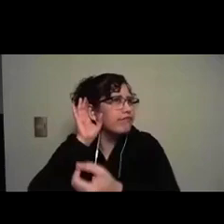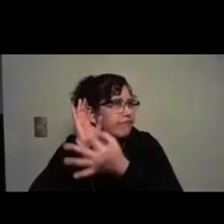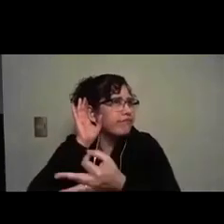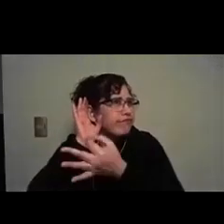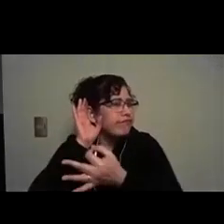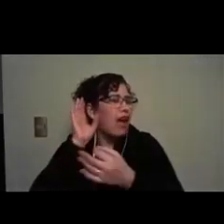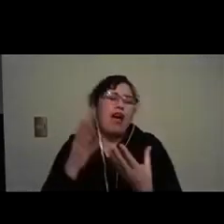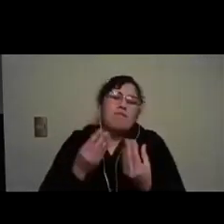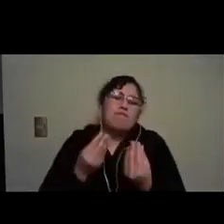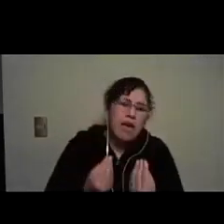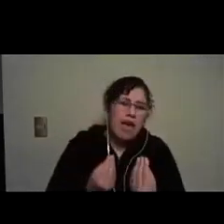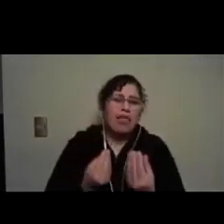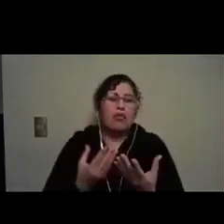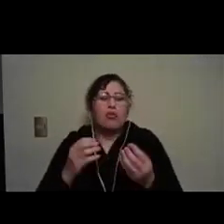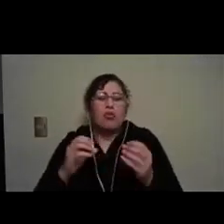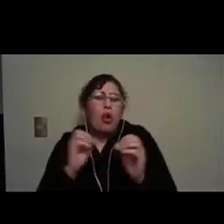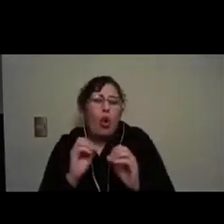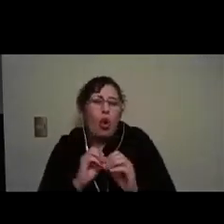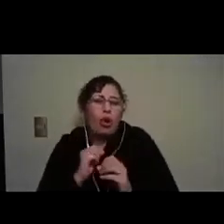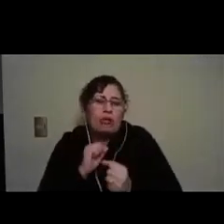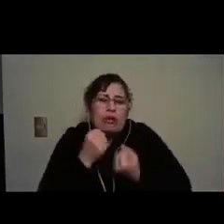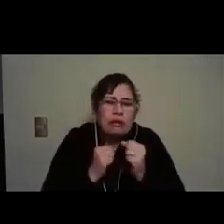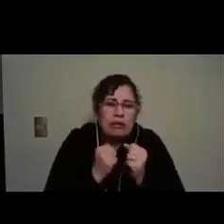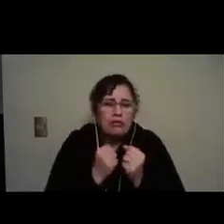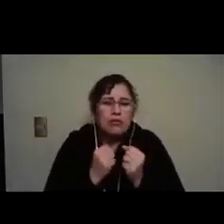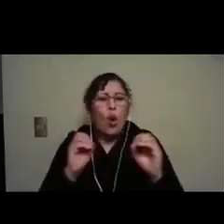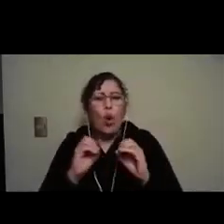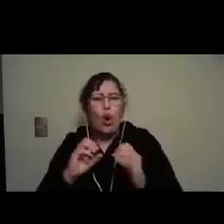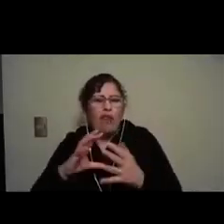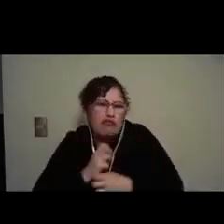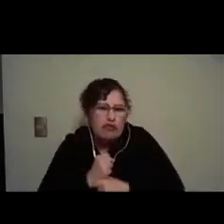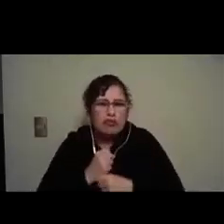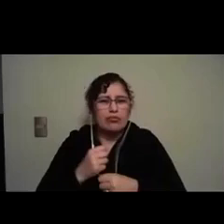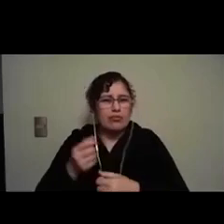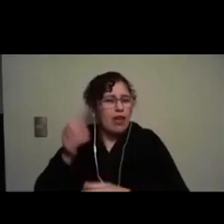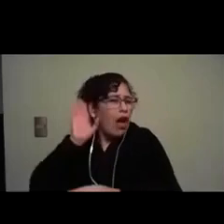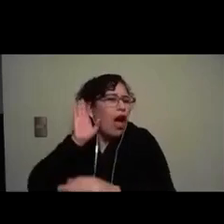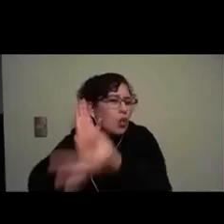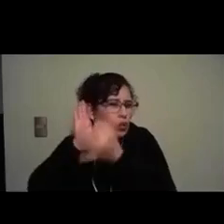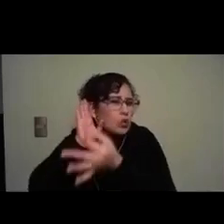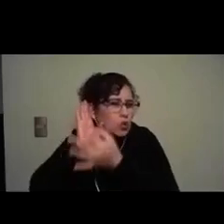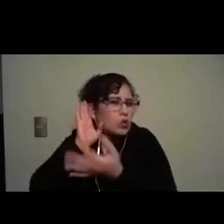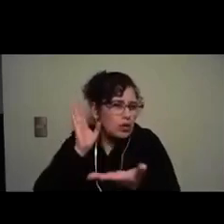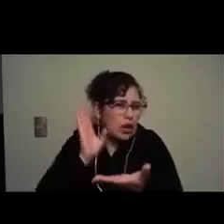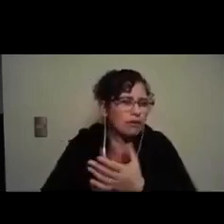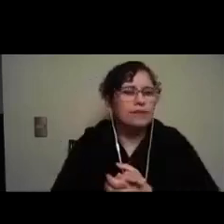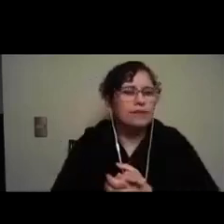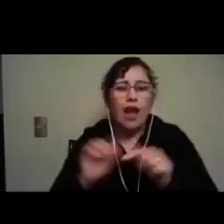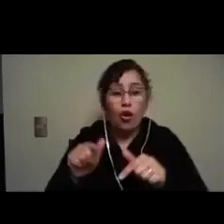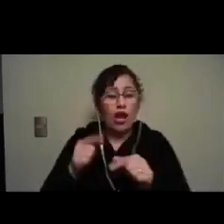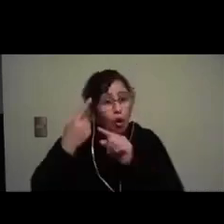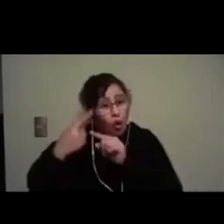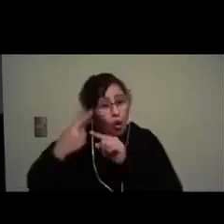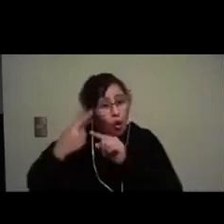que tienes, ¿ya? A preguntarle por qué no quiere participar, a buscar nuevas fuentes de interés,